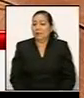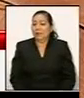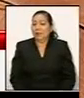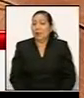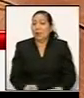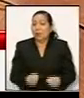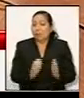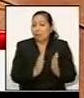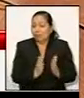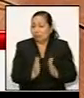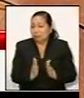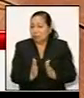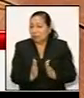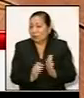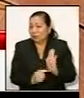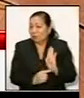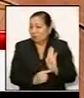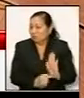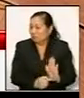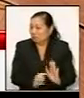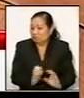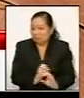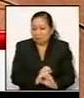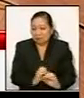organización y se presentaron